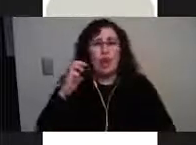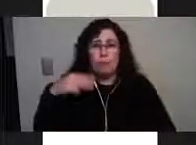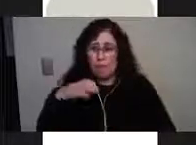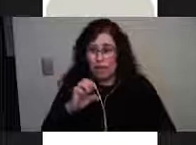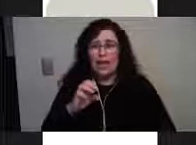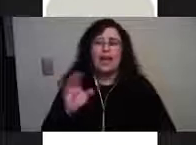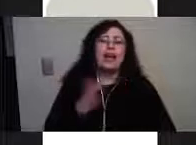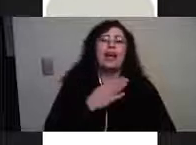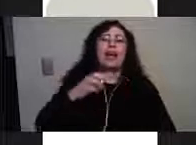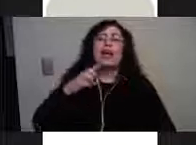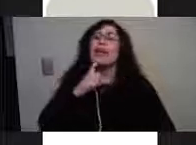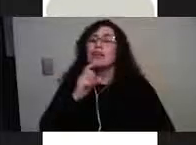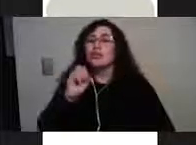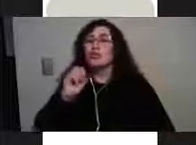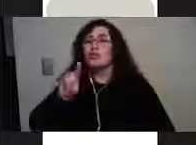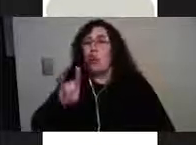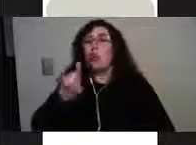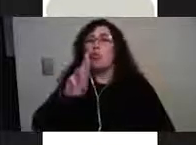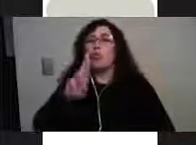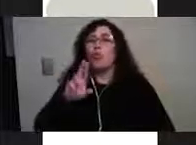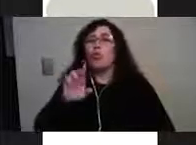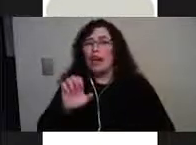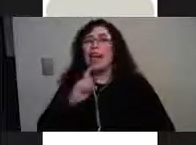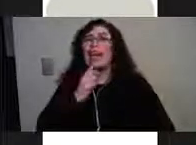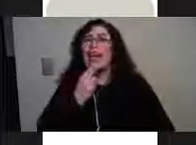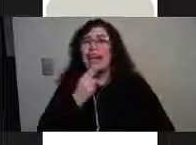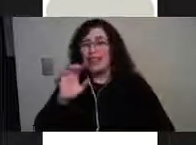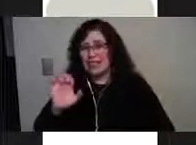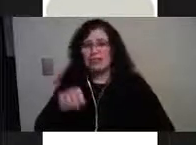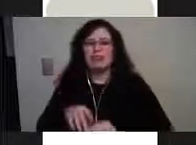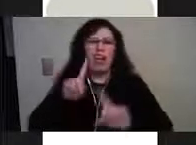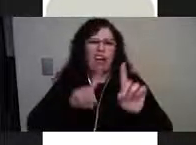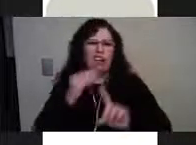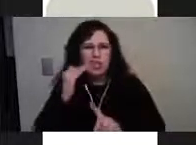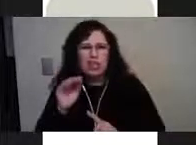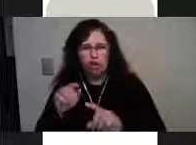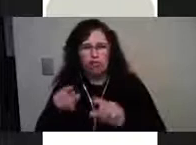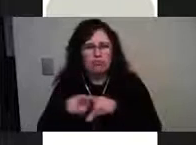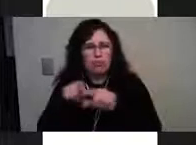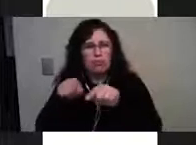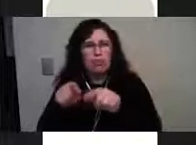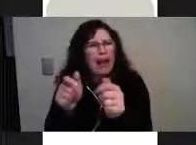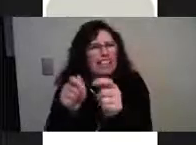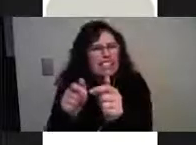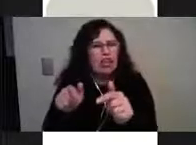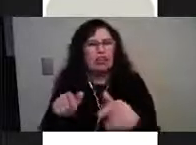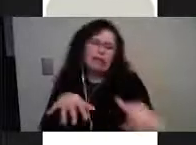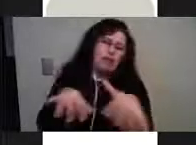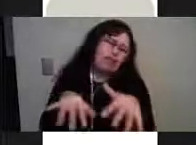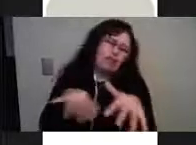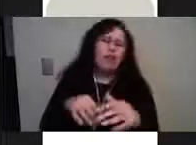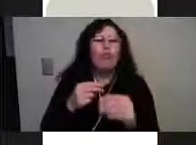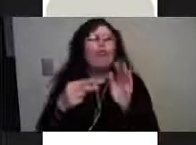se comporta así, ya, con movimientos tal vez no tan exagerados, ya, pero con esas dificultades en términos